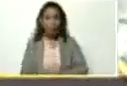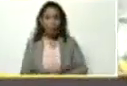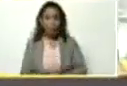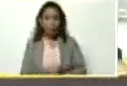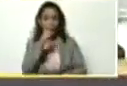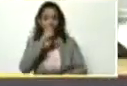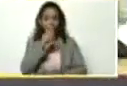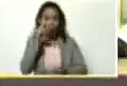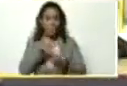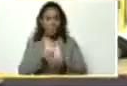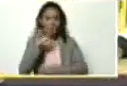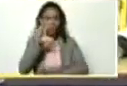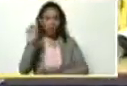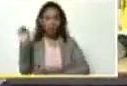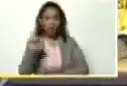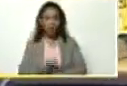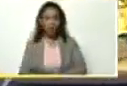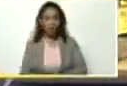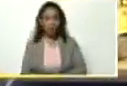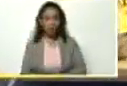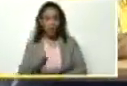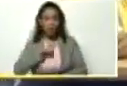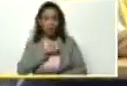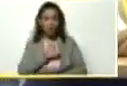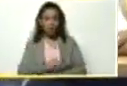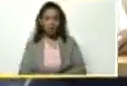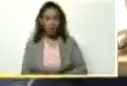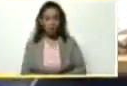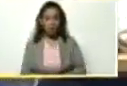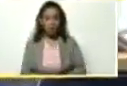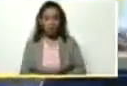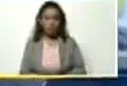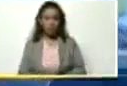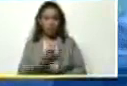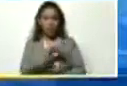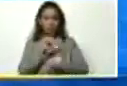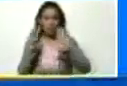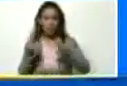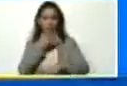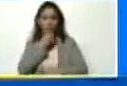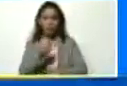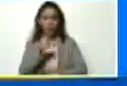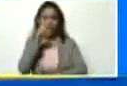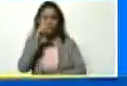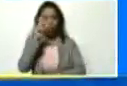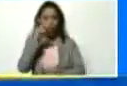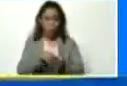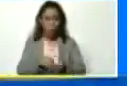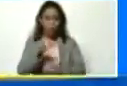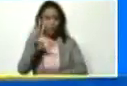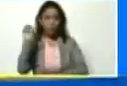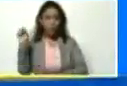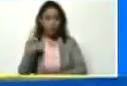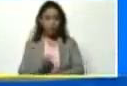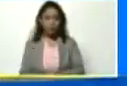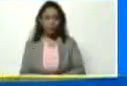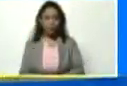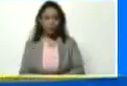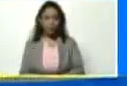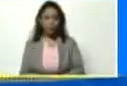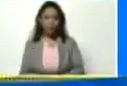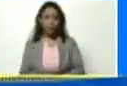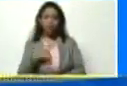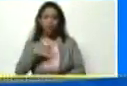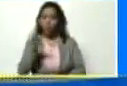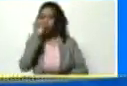año 2030. Y nosotros, el 17 de diciembre del 2030, se lo